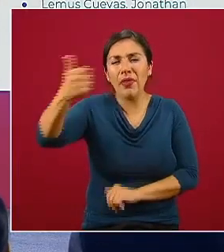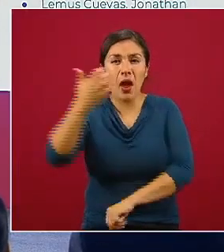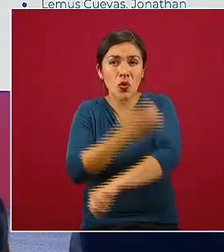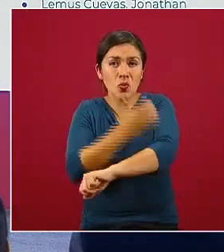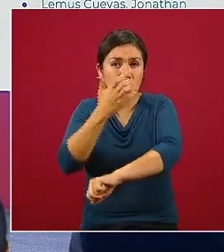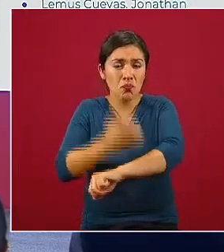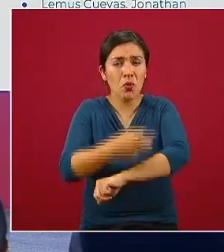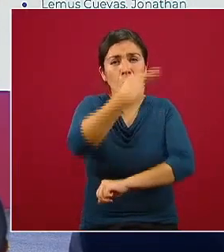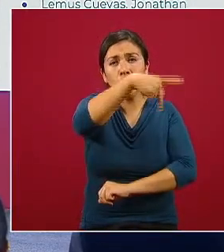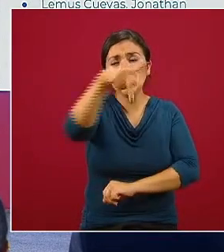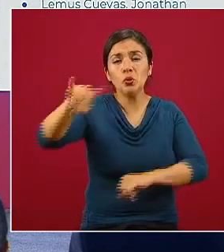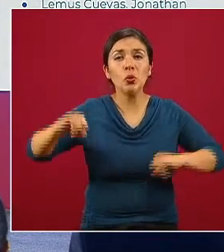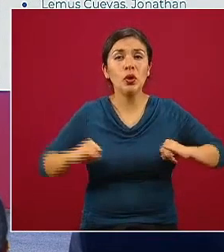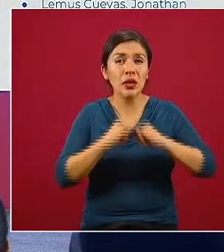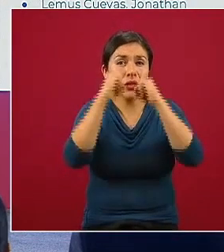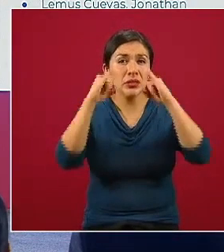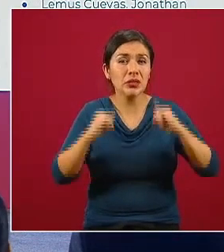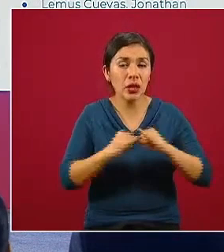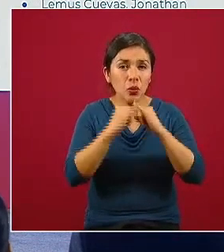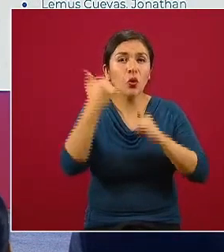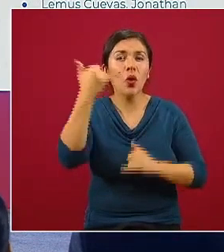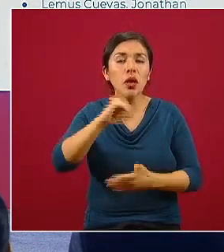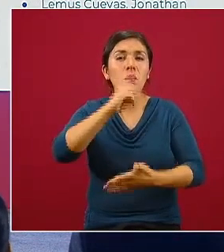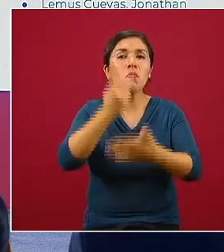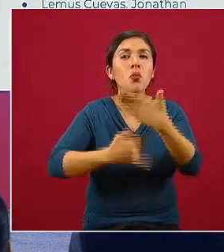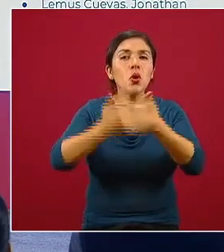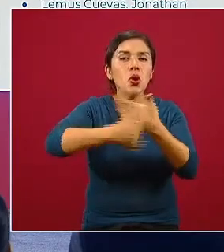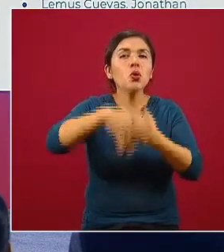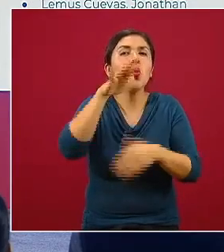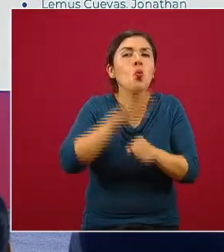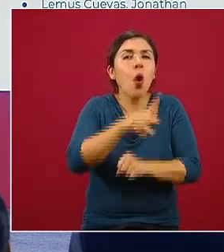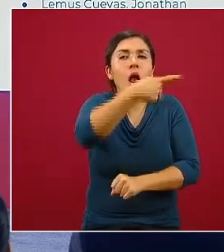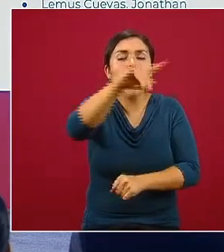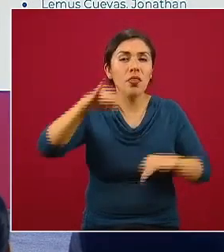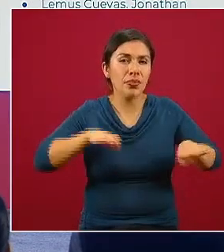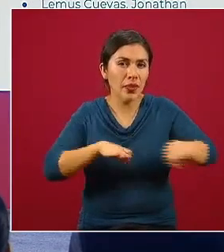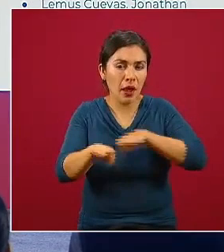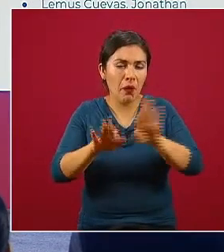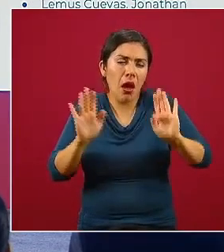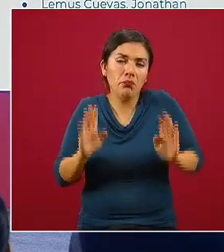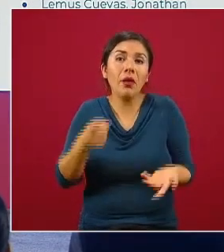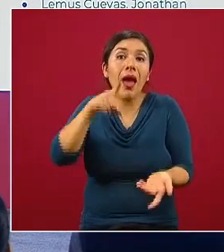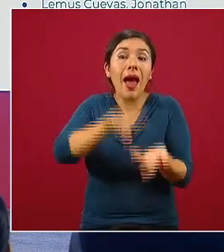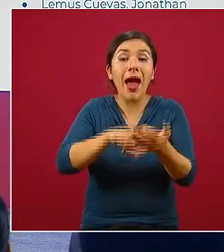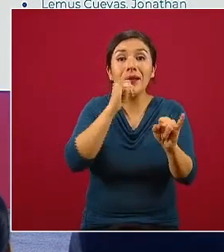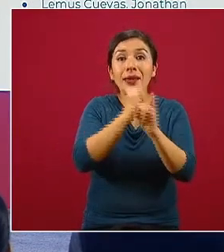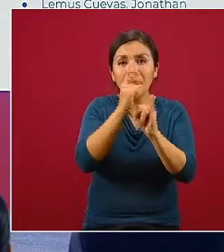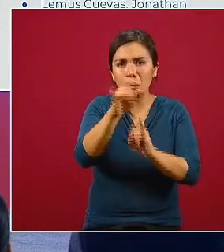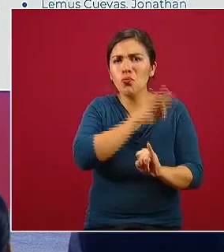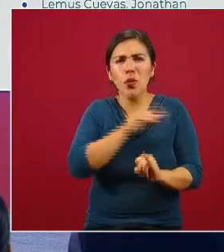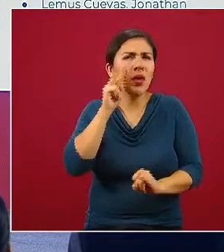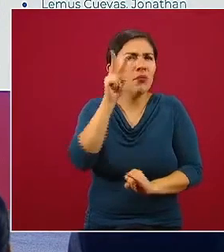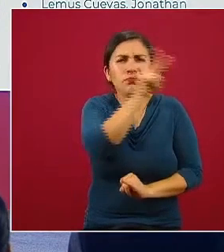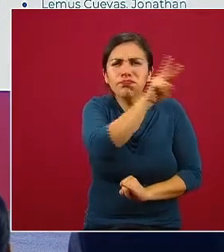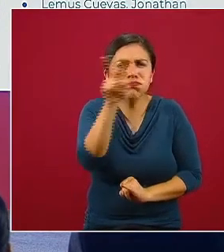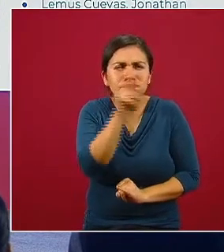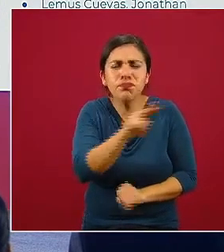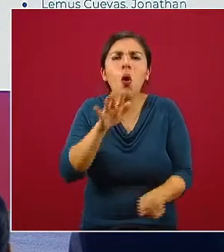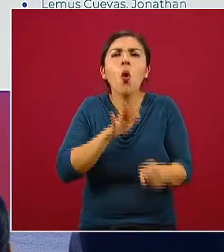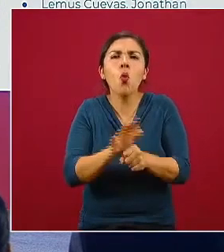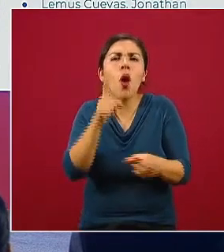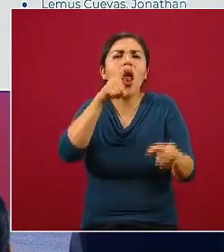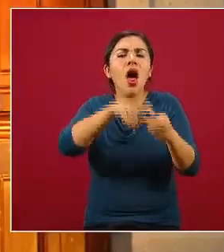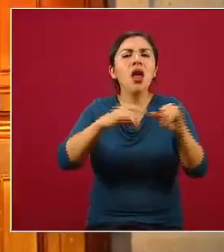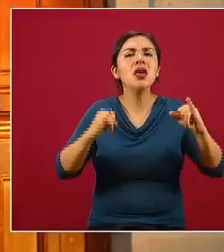colegas a sus instituciones y a los proyectos en los cuales están trabajando, en el sitio ustedes podrán ver la afiliación y